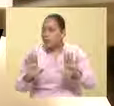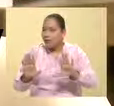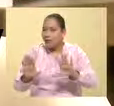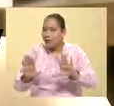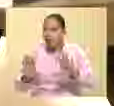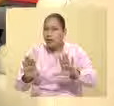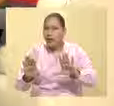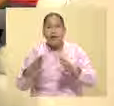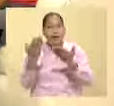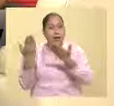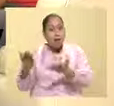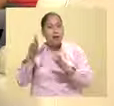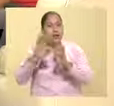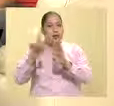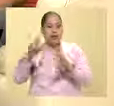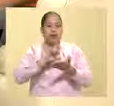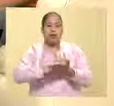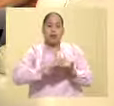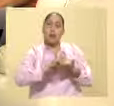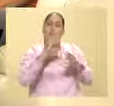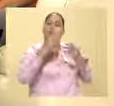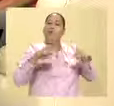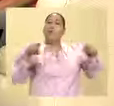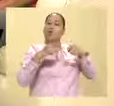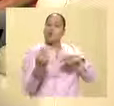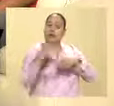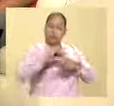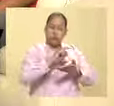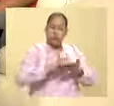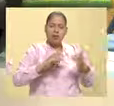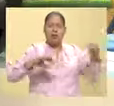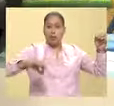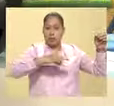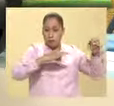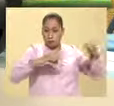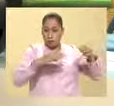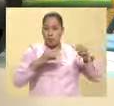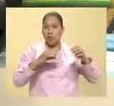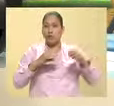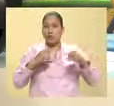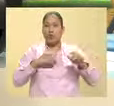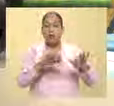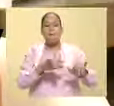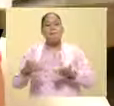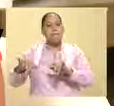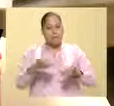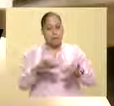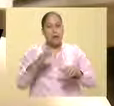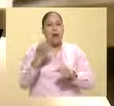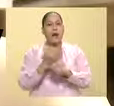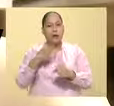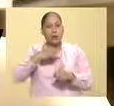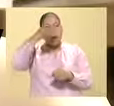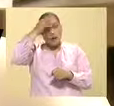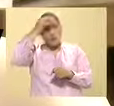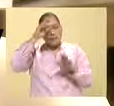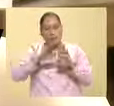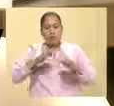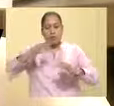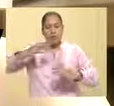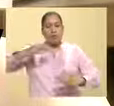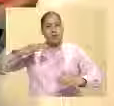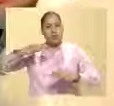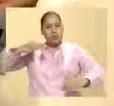vean eso o sea primero composición musical tocas instrumentos toco el piano y ahorita estoy aprendiendo del violonchelo